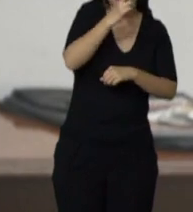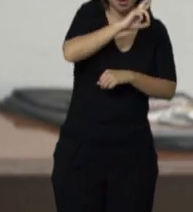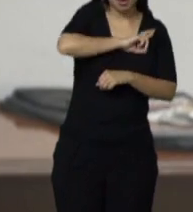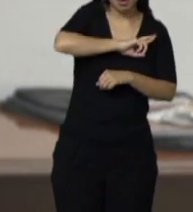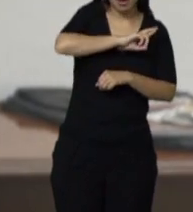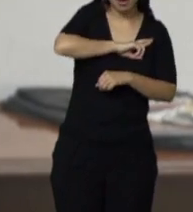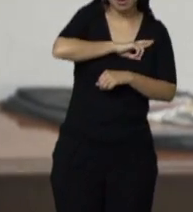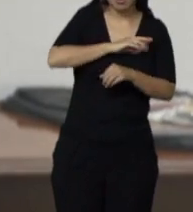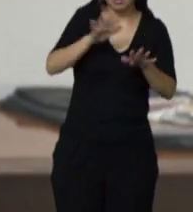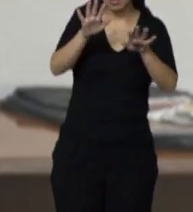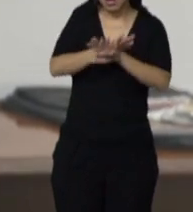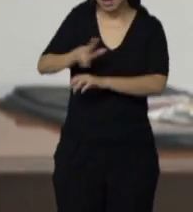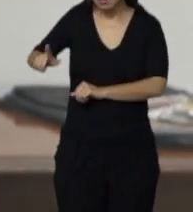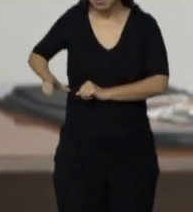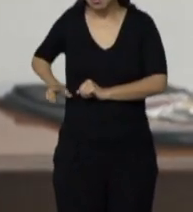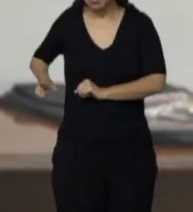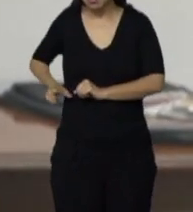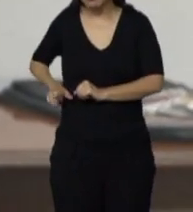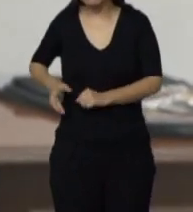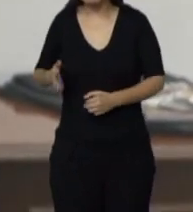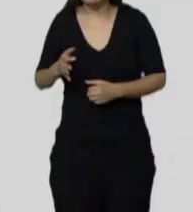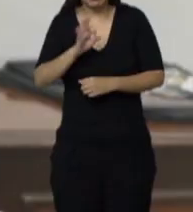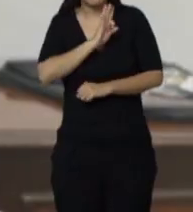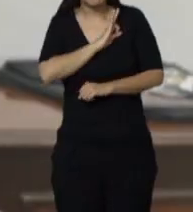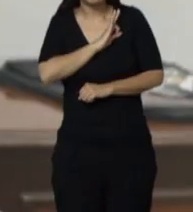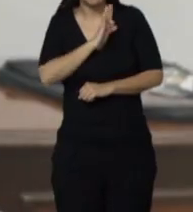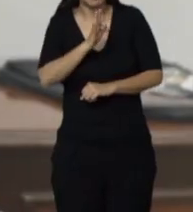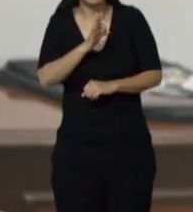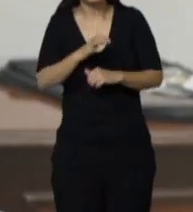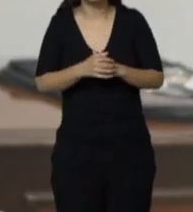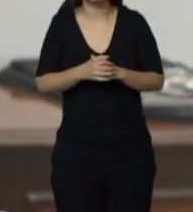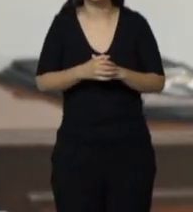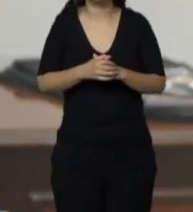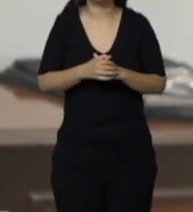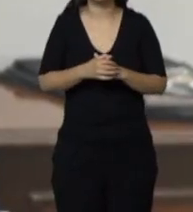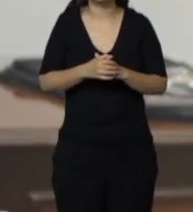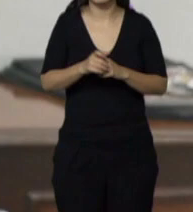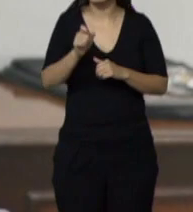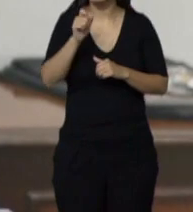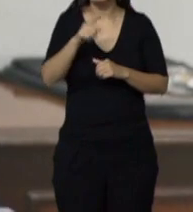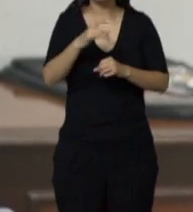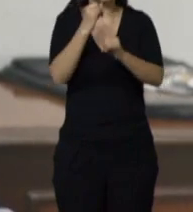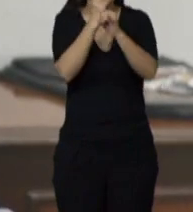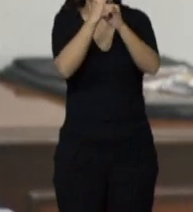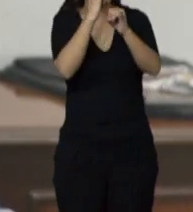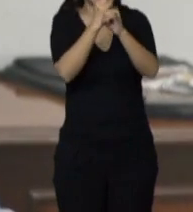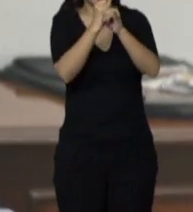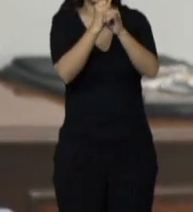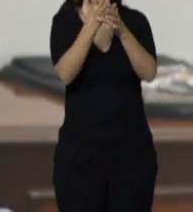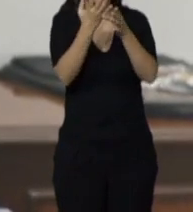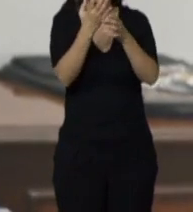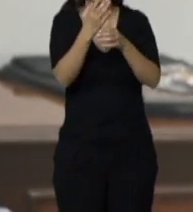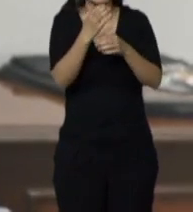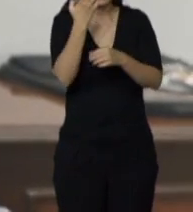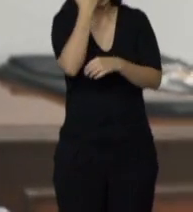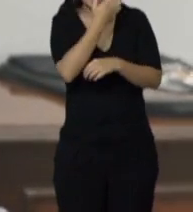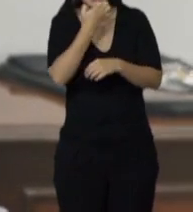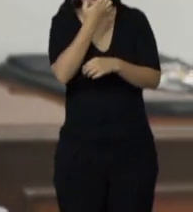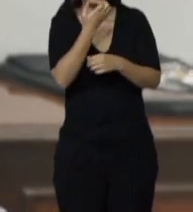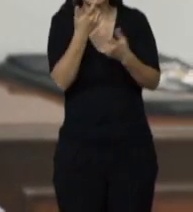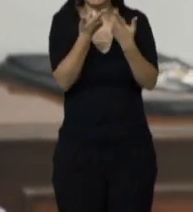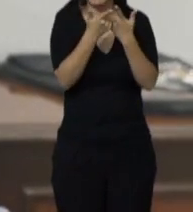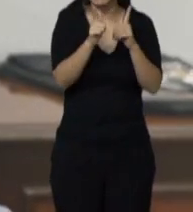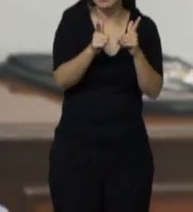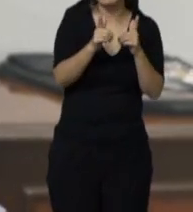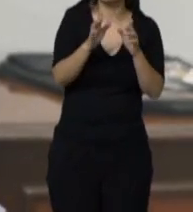nivel educativo podrán encontrar la guía que tiene la propia plataforma las escuelas disponibles el grado